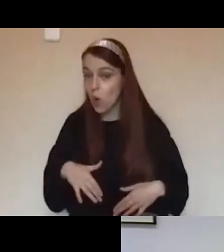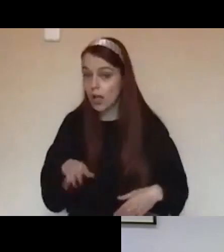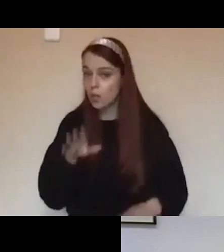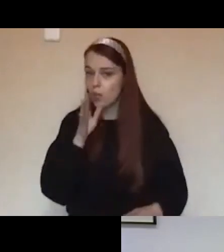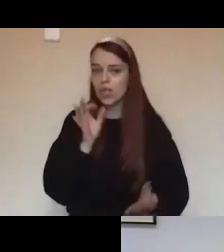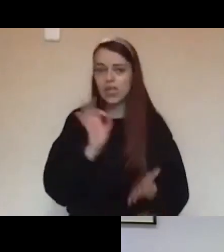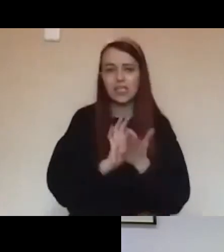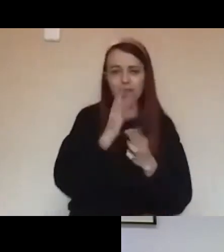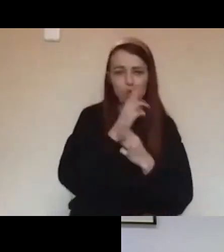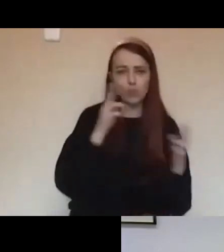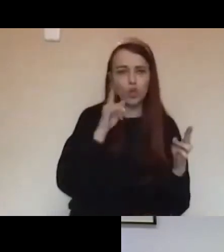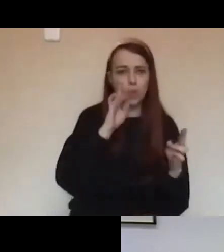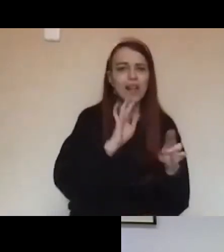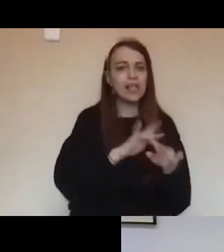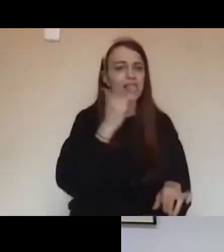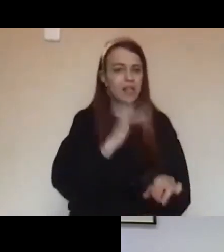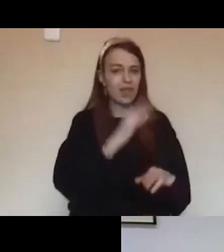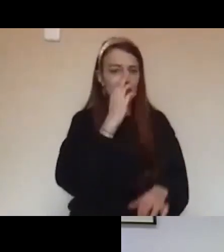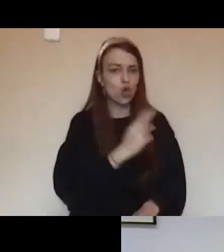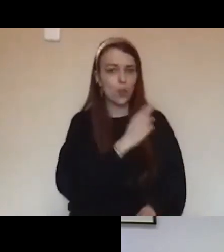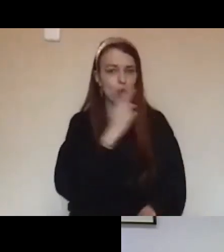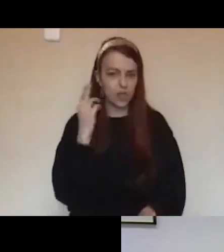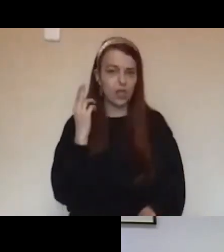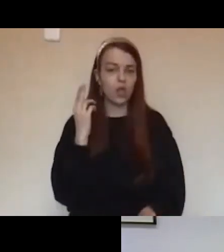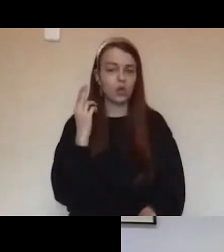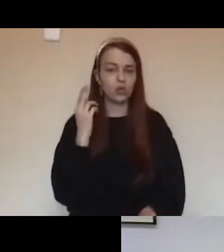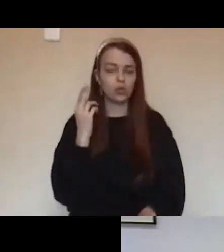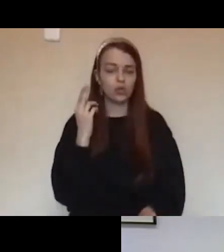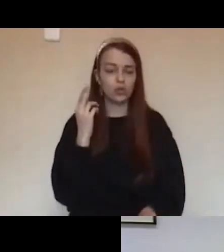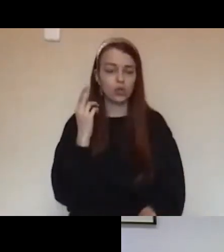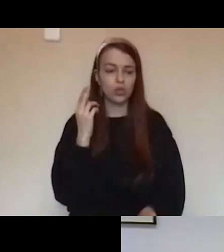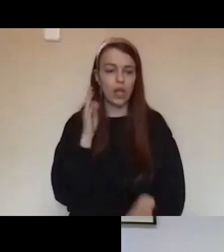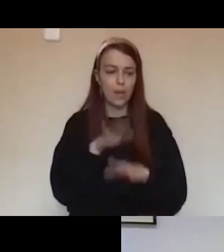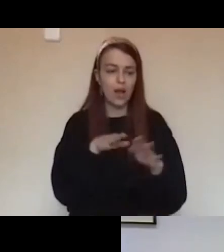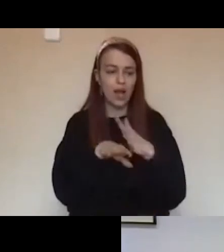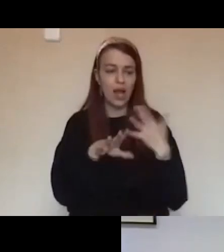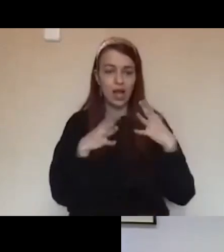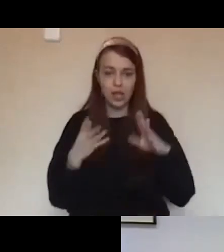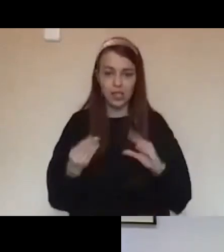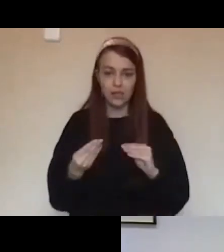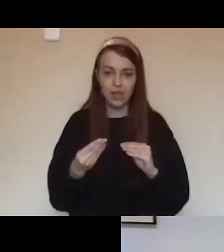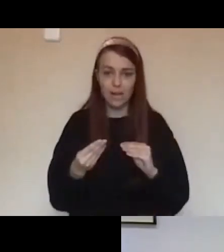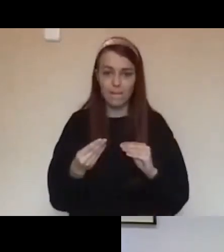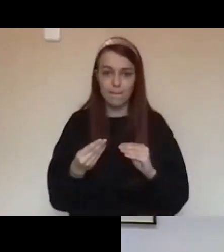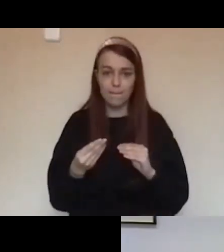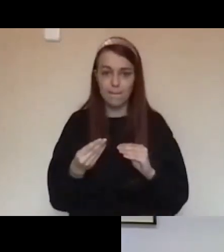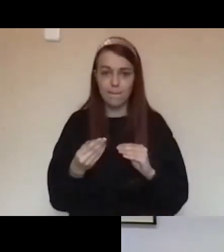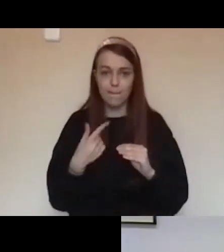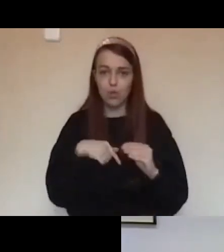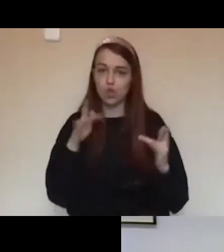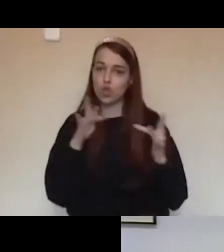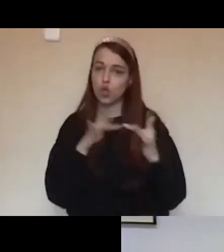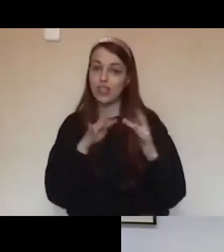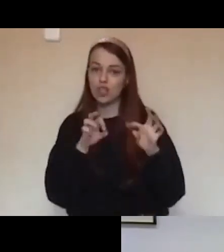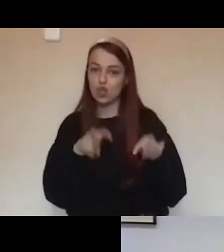altamente sensibilizados y comprometidos con la accesibilidad, no hubiésemos llegado a mucho. Tenemos